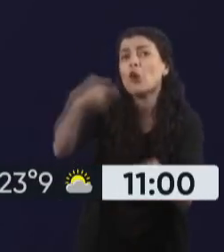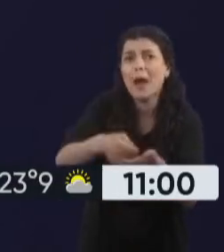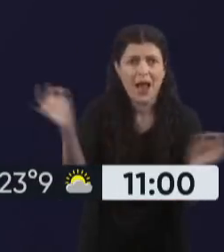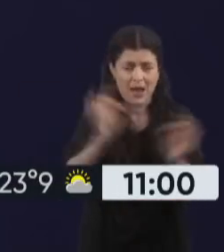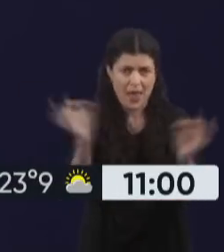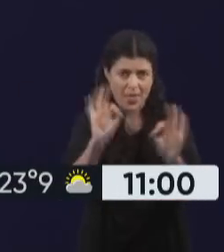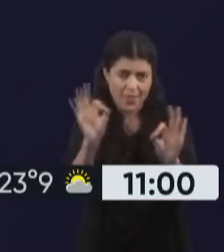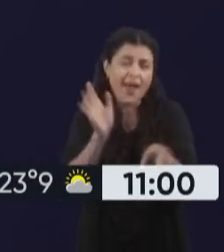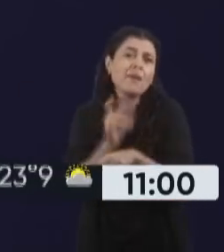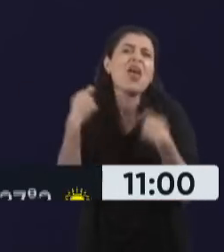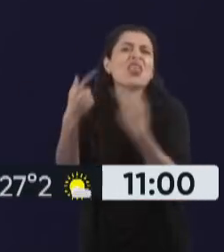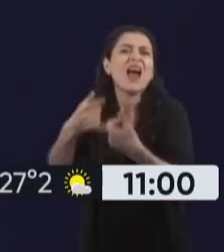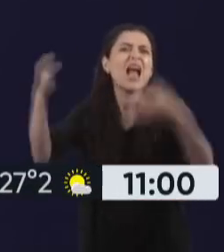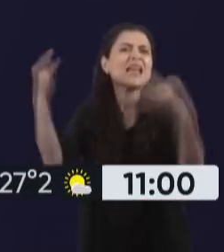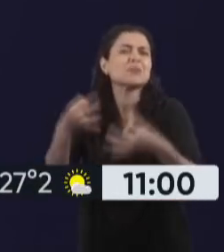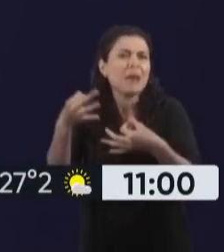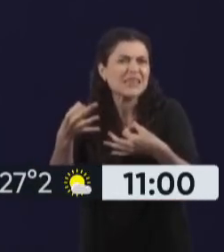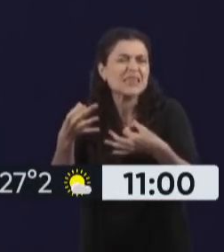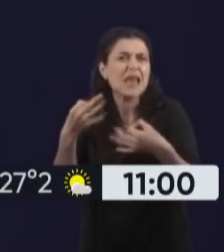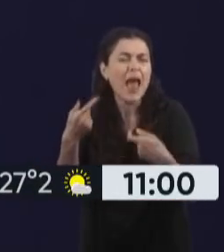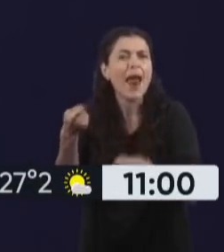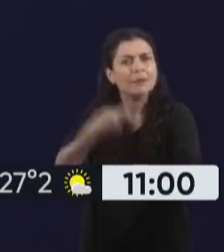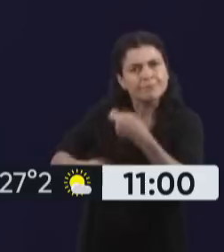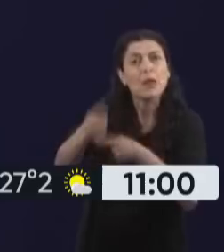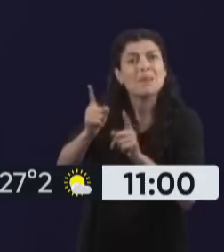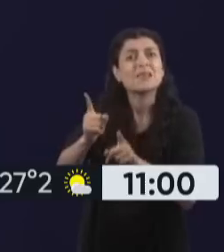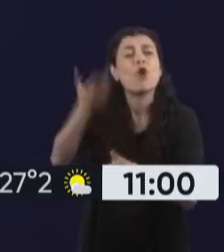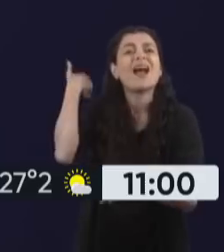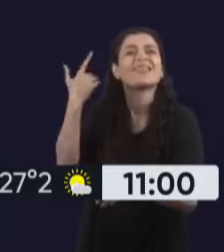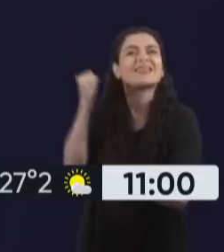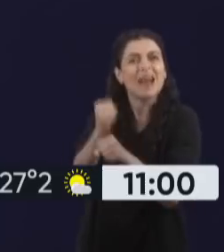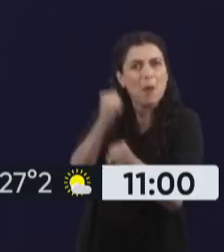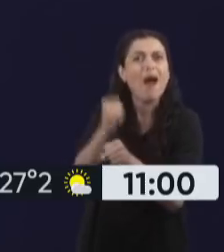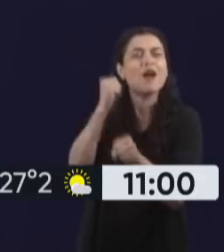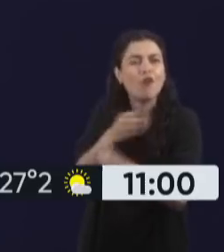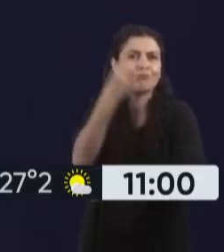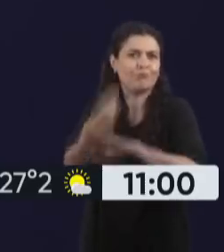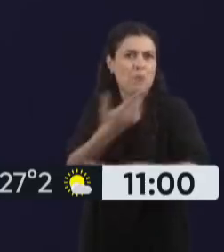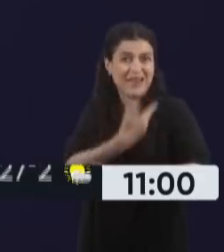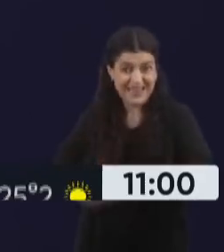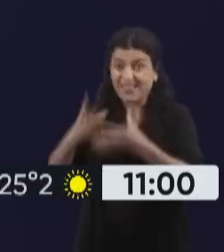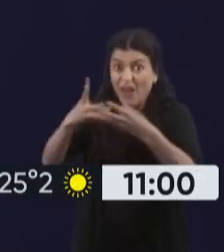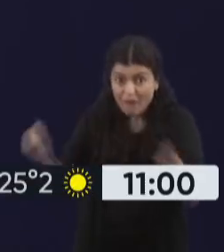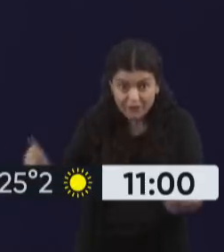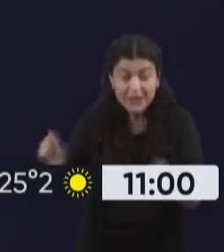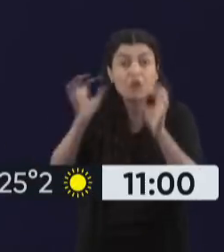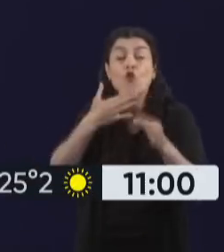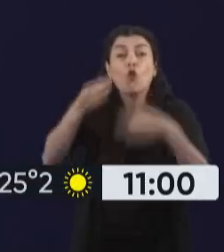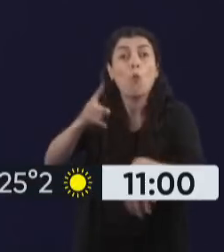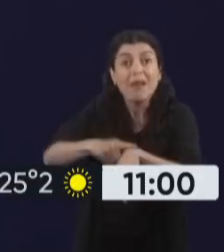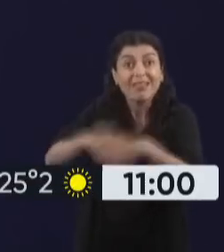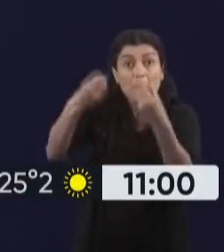con carácter excepcional y extraordinario como contraprestación al honor, el mérito y el buen desempeño en el